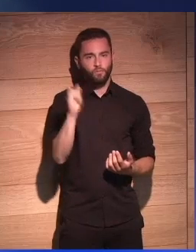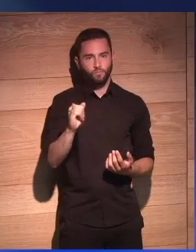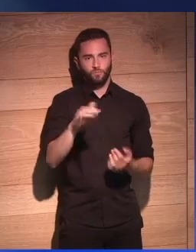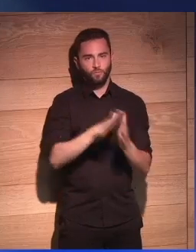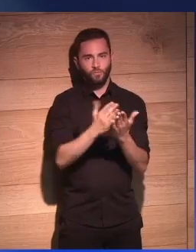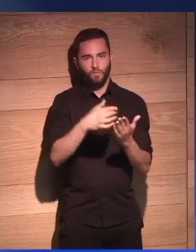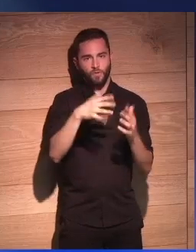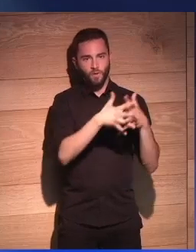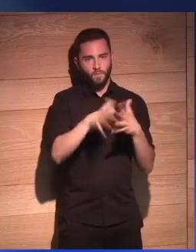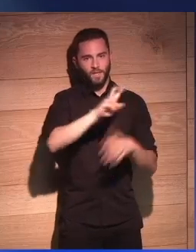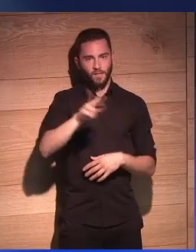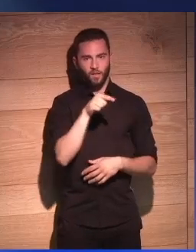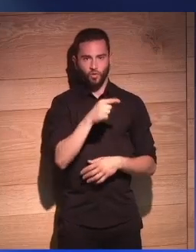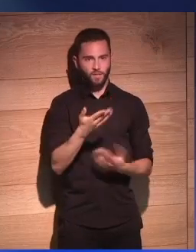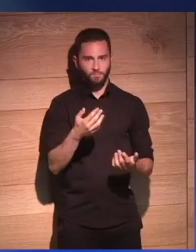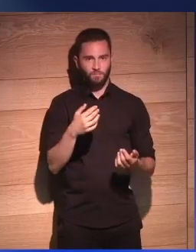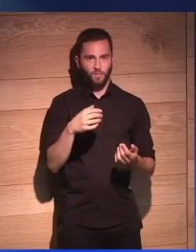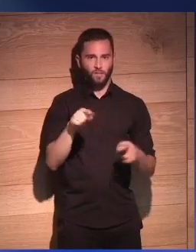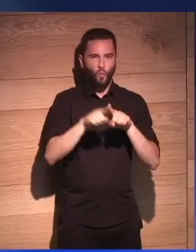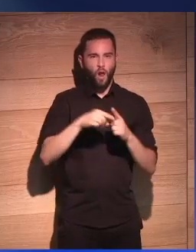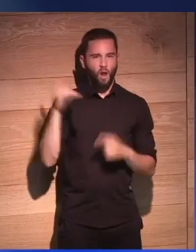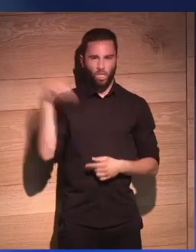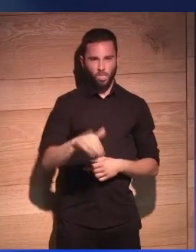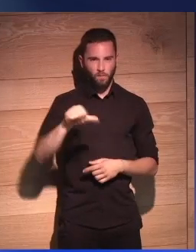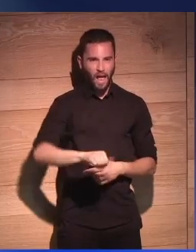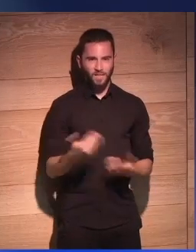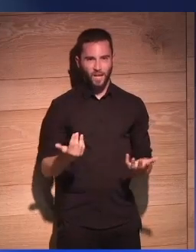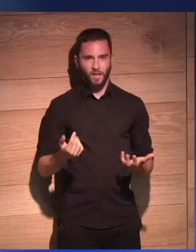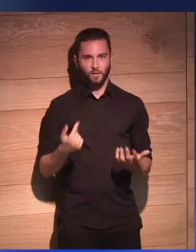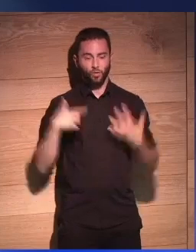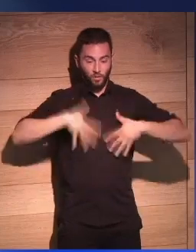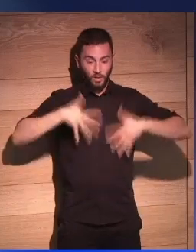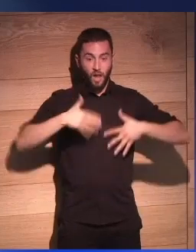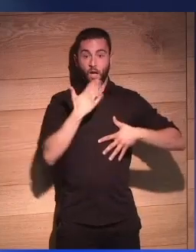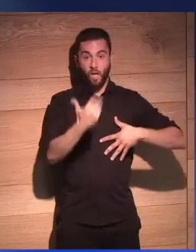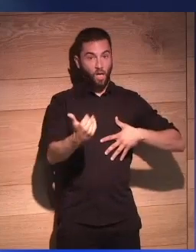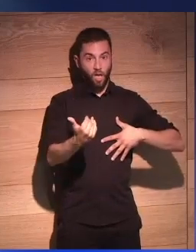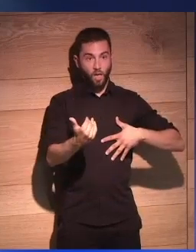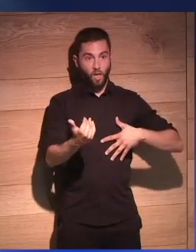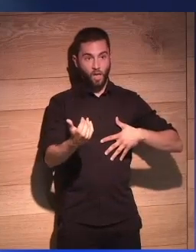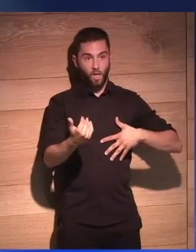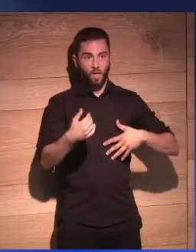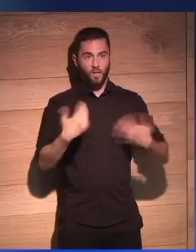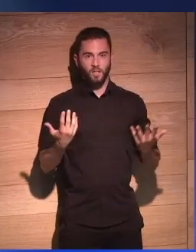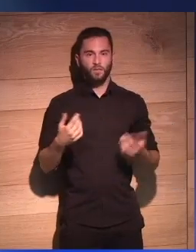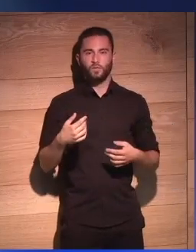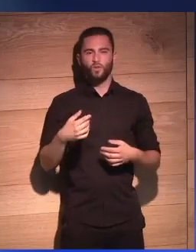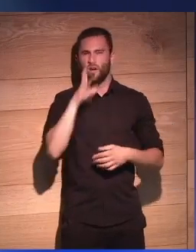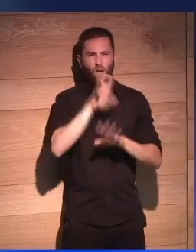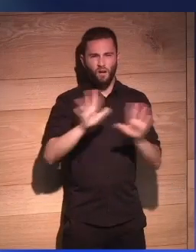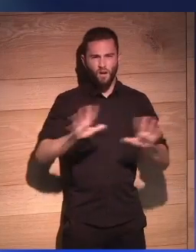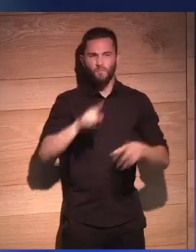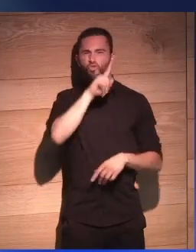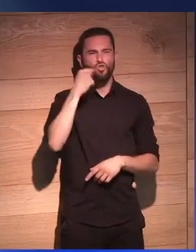una masacre, ¿no? Porque claramente lo es. Este traje de envejecimiento es un horror, es un buffet de dolores